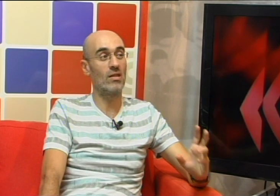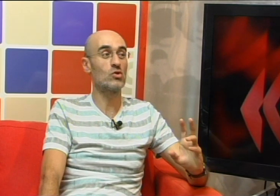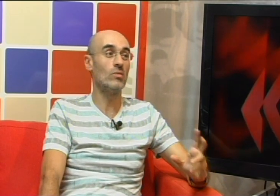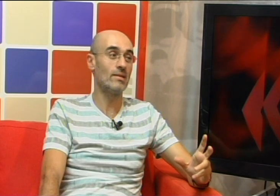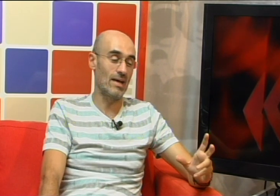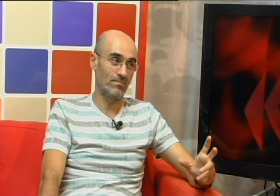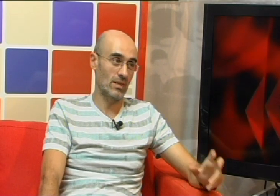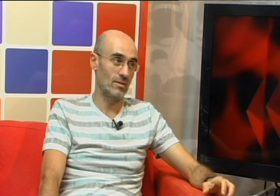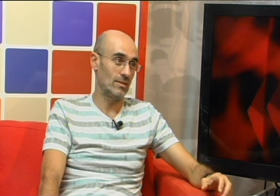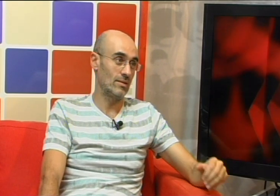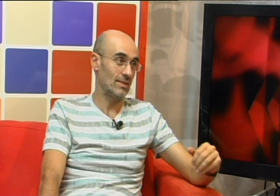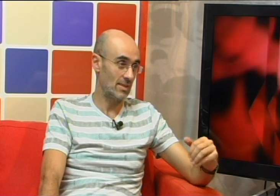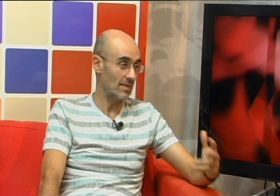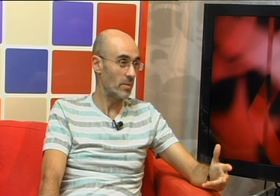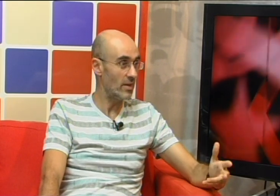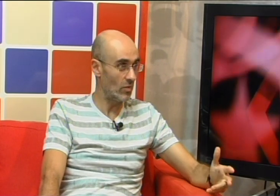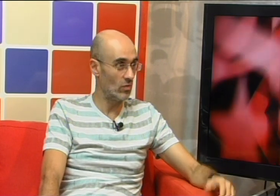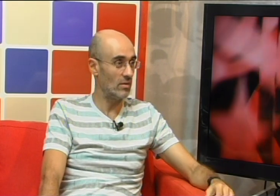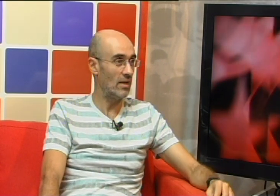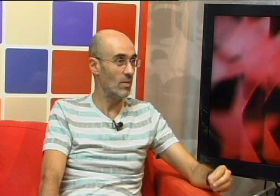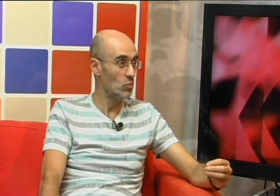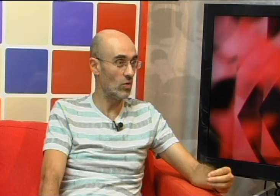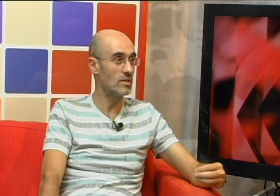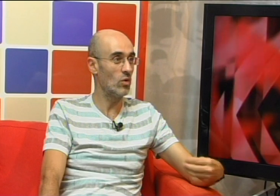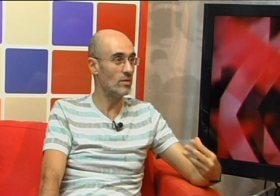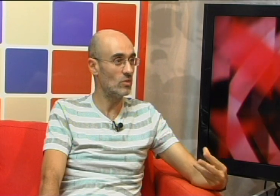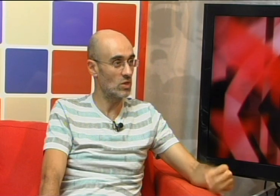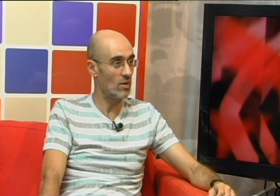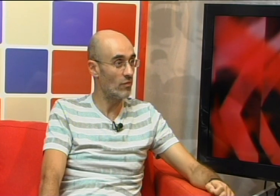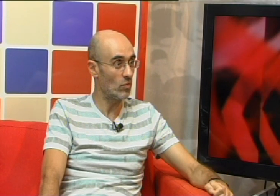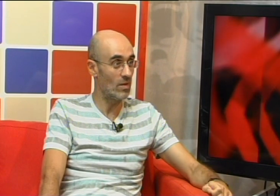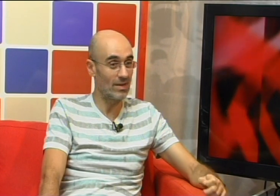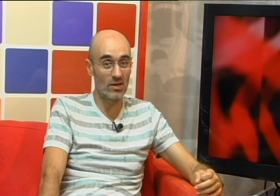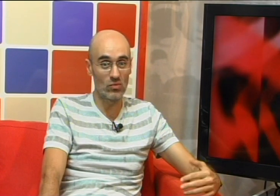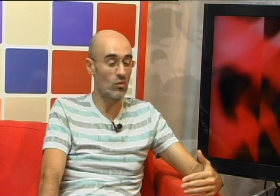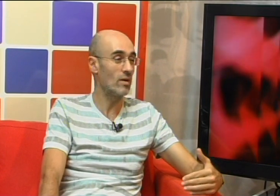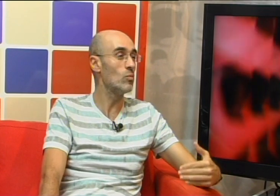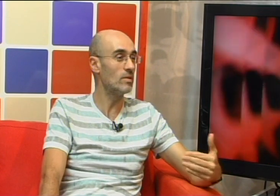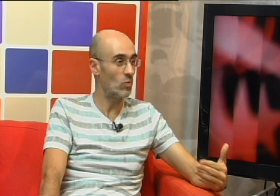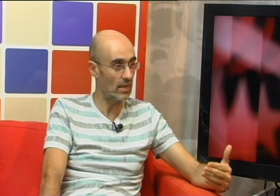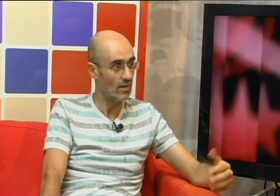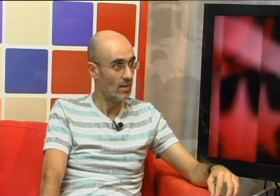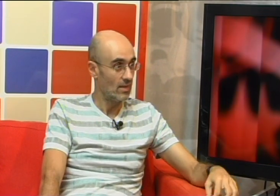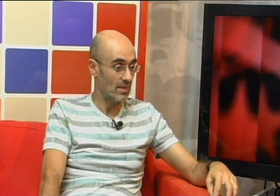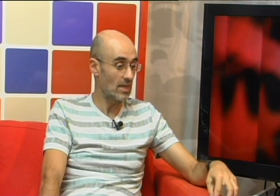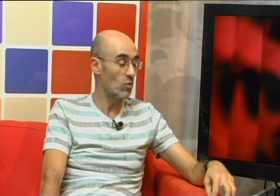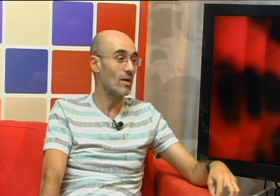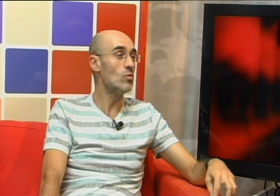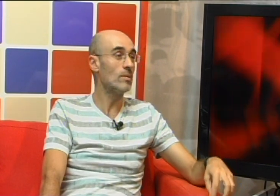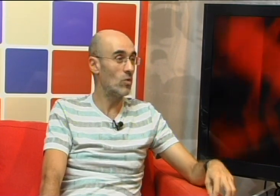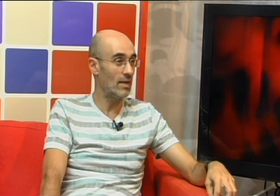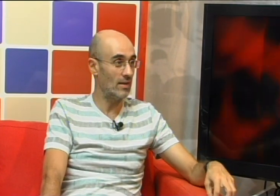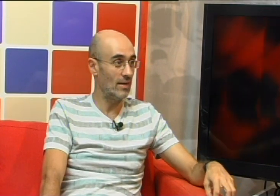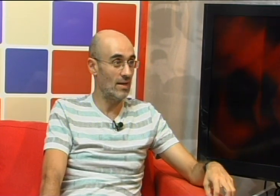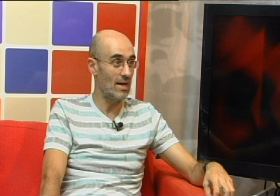mundo unipolar de los 90 se ha terminado el mundo del siglo 21 se ha configurado a partir de una lógica multipolar y en esa lógica